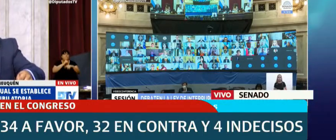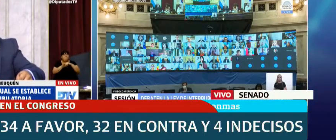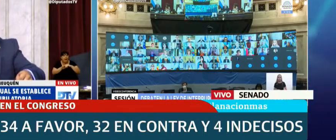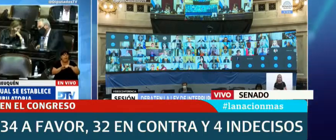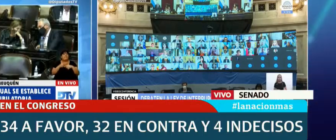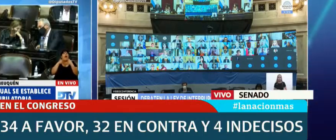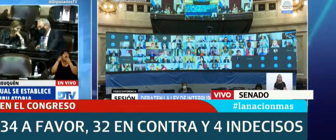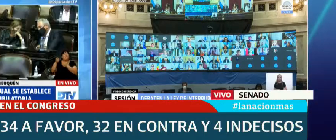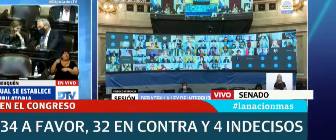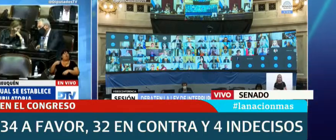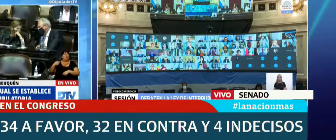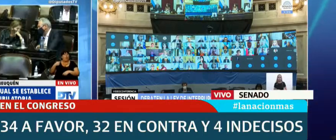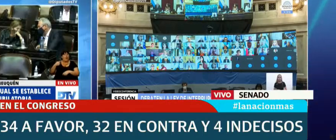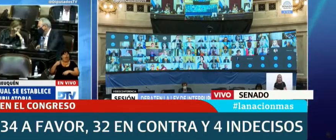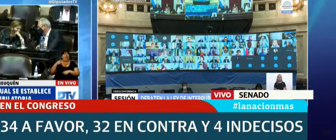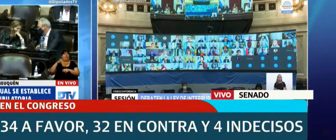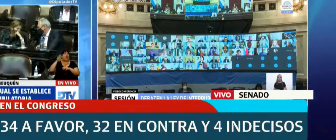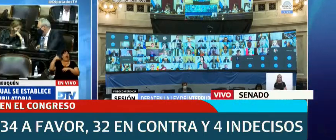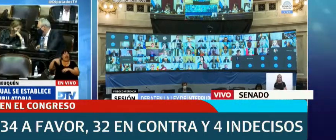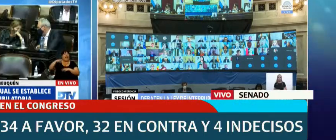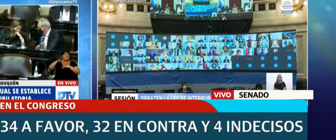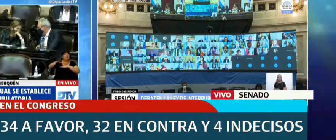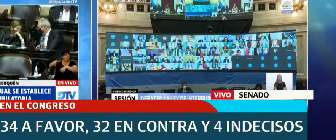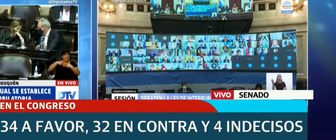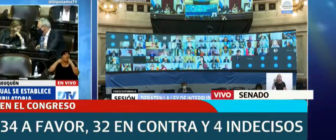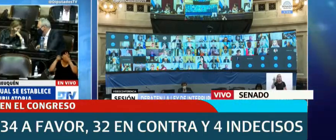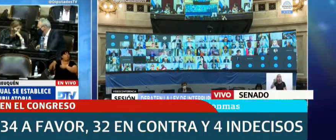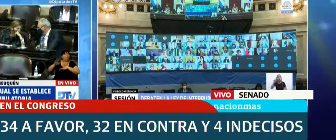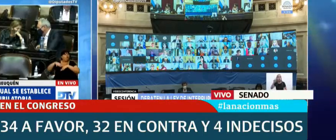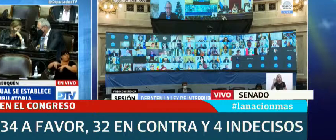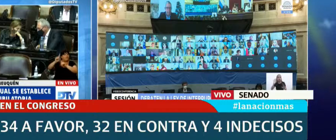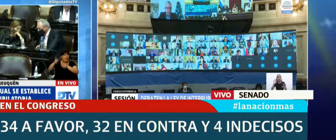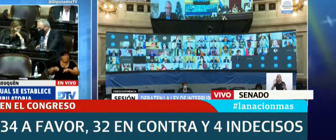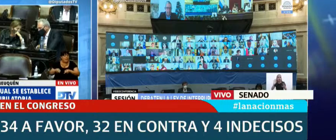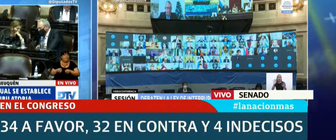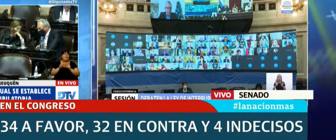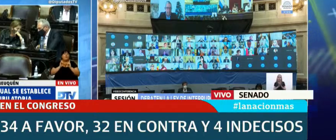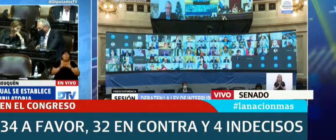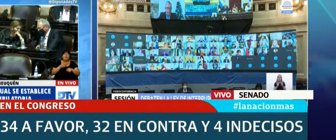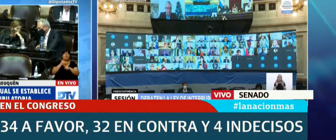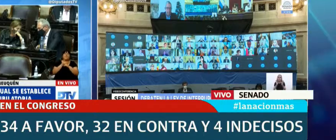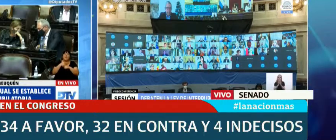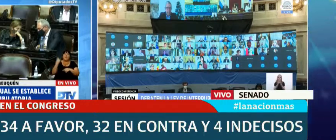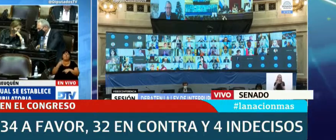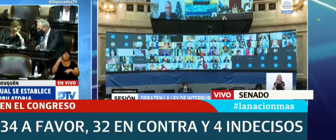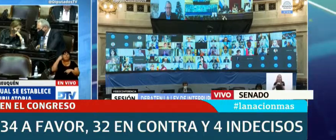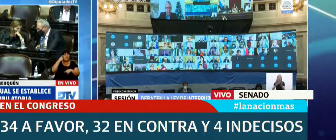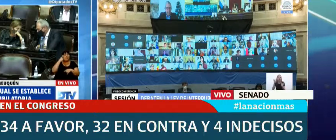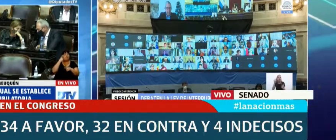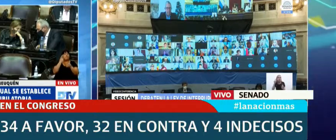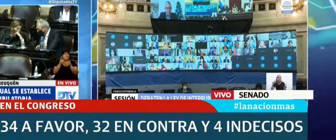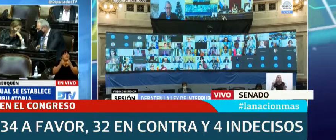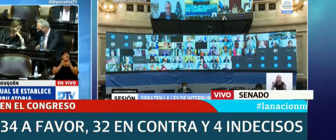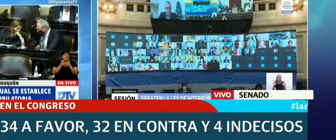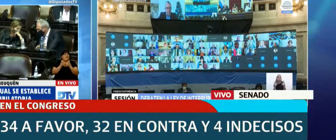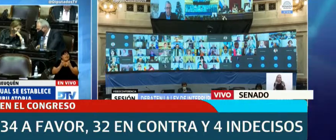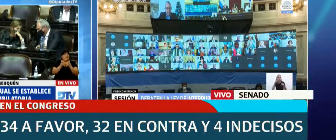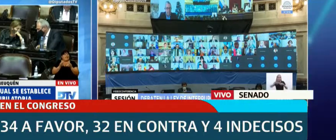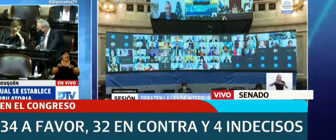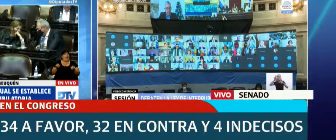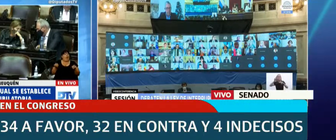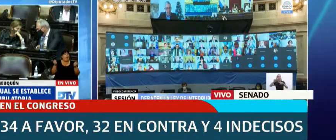salud de distintos lugares pero también tuvo un poco suman su mancha por una declaración que hizo ginés